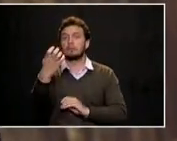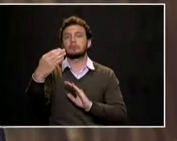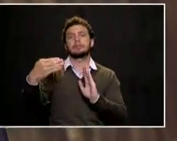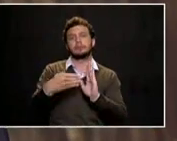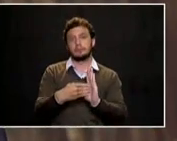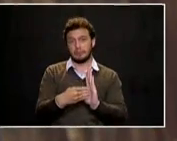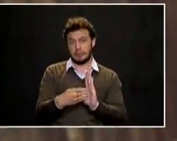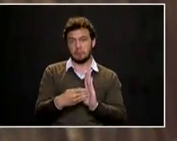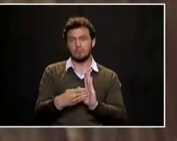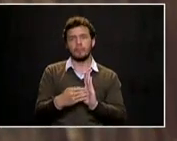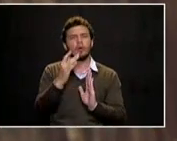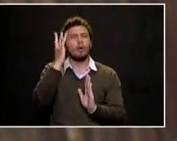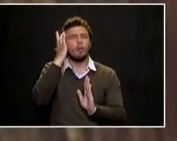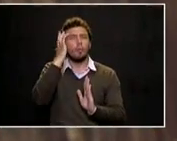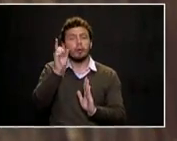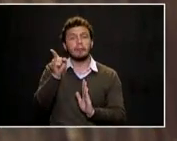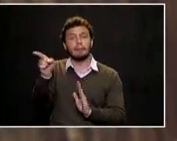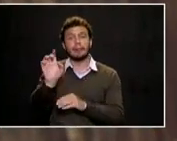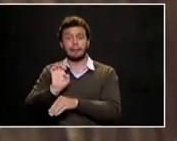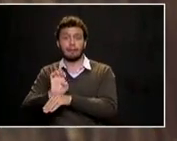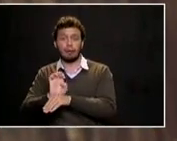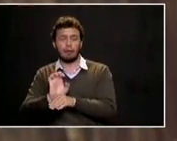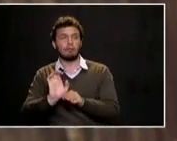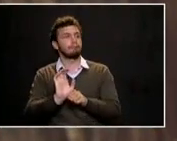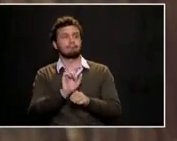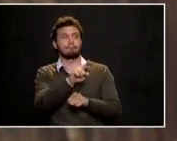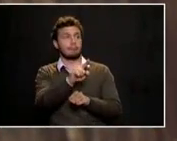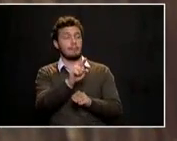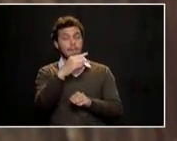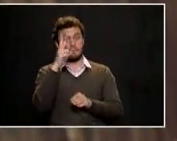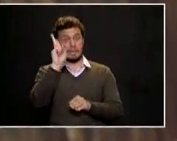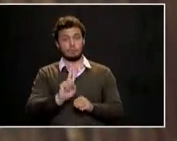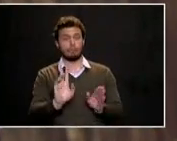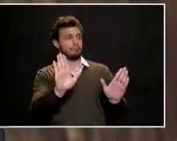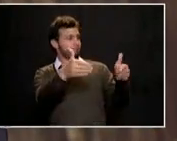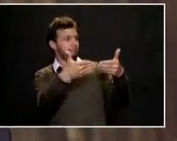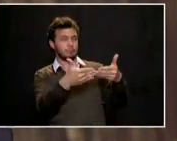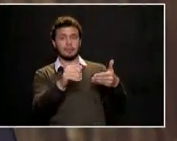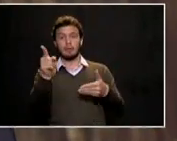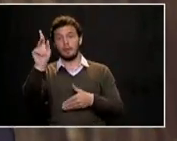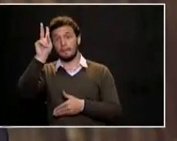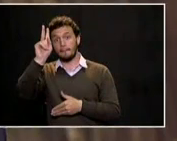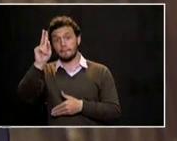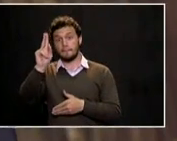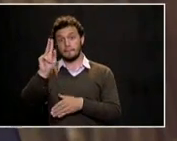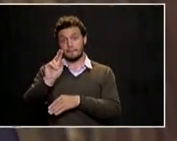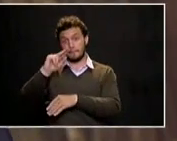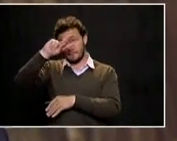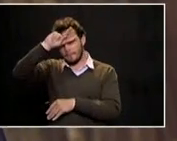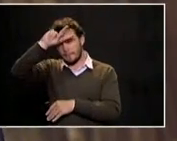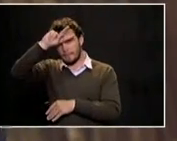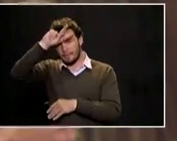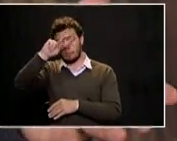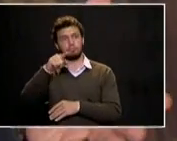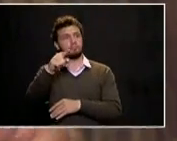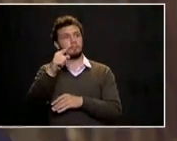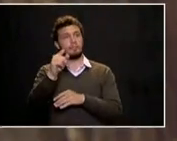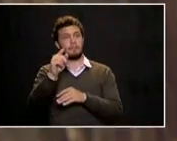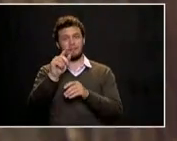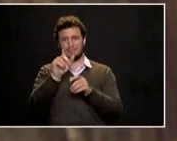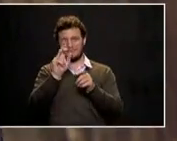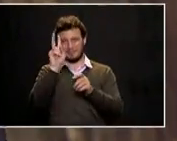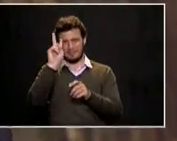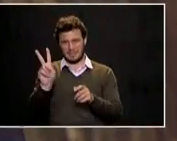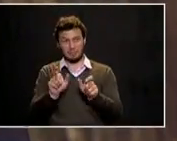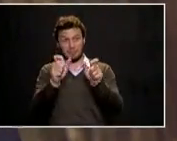por parte de Ecuador y Perú. El tema es que ya tenemos casi 12 mil 300 niños en los colegios. Eso es como